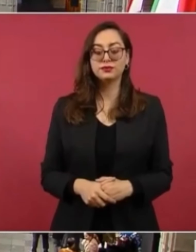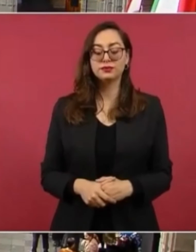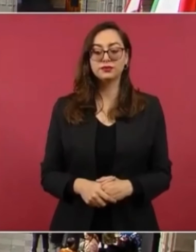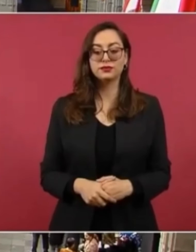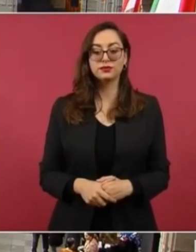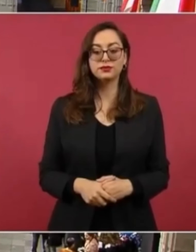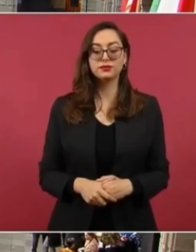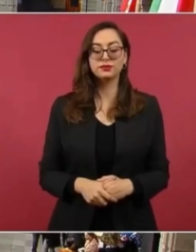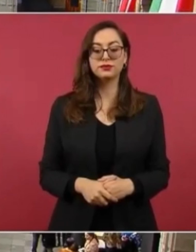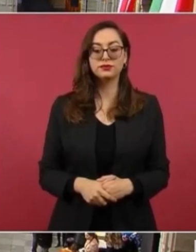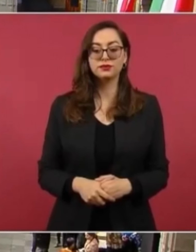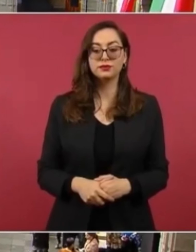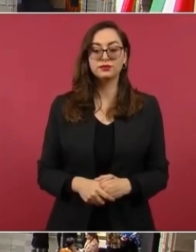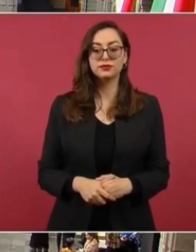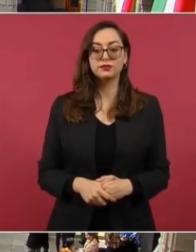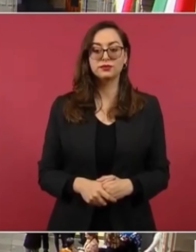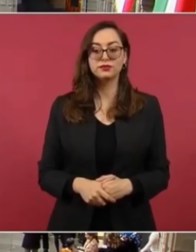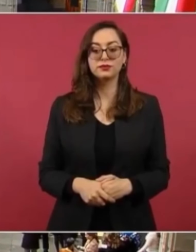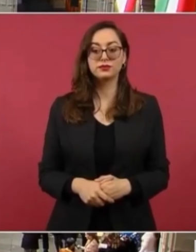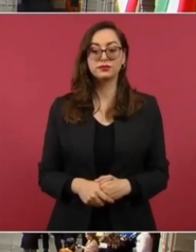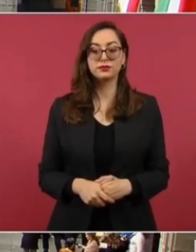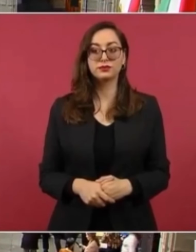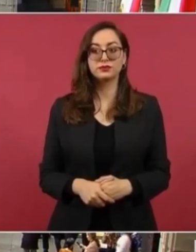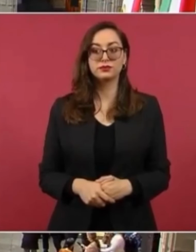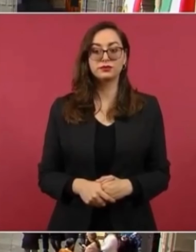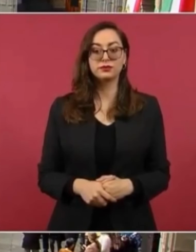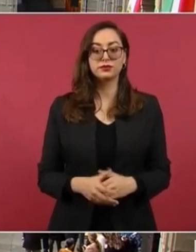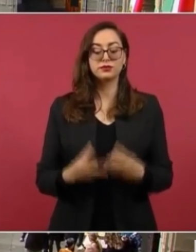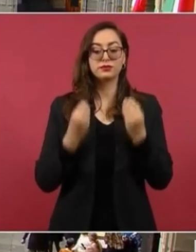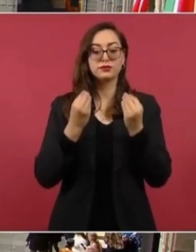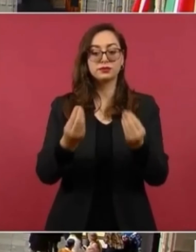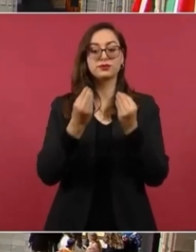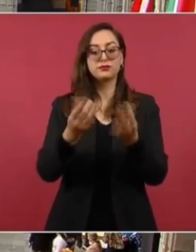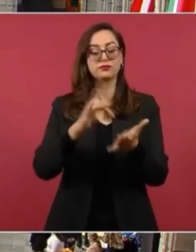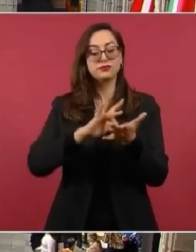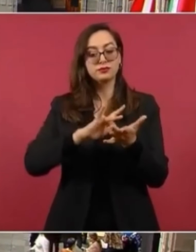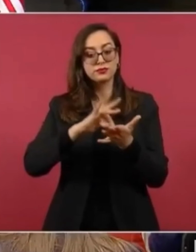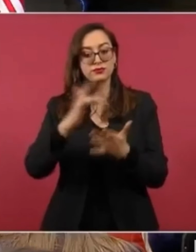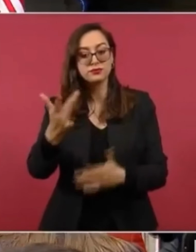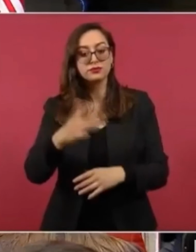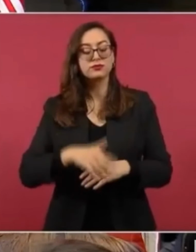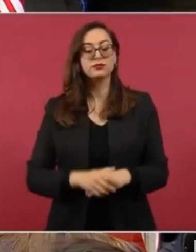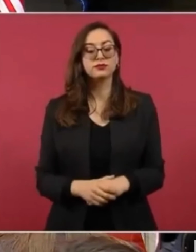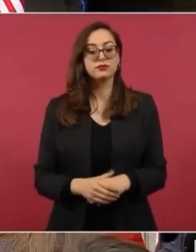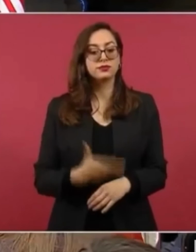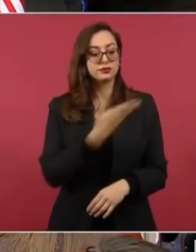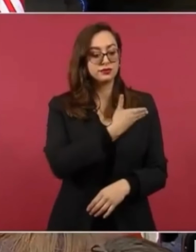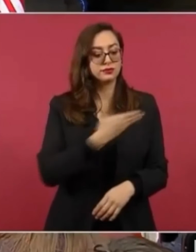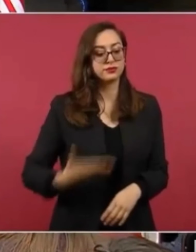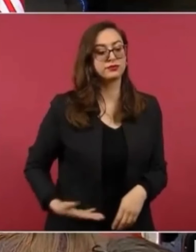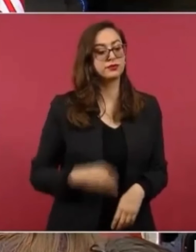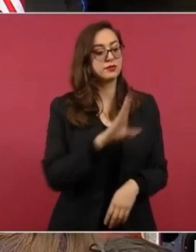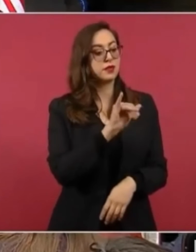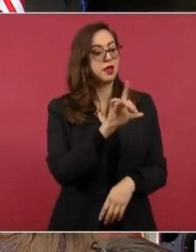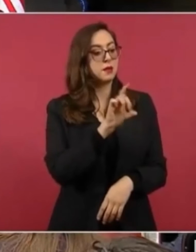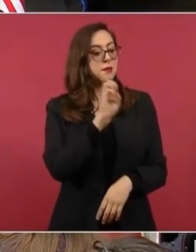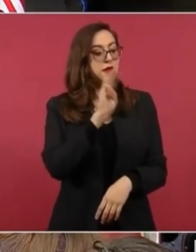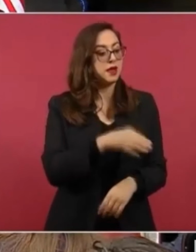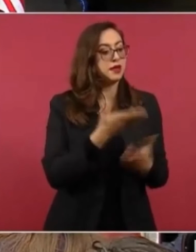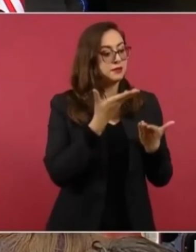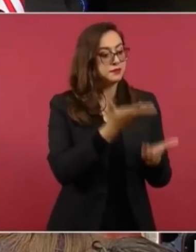Agradezco de manera sincera la participación del presidente Biden